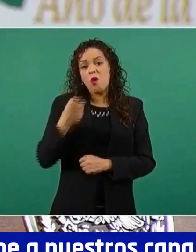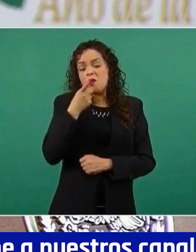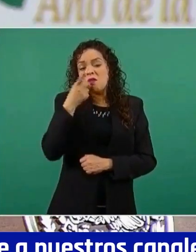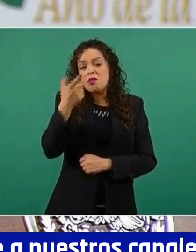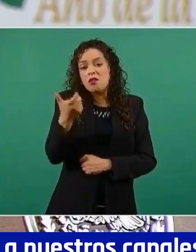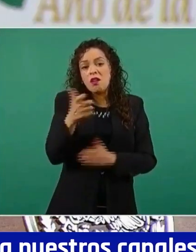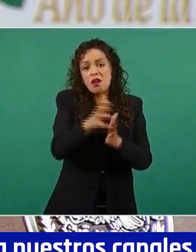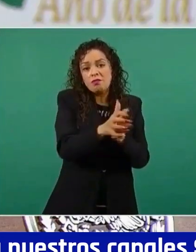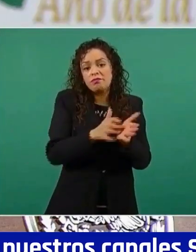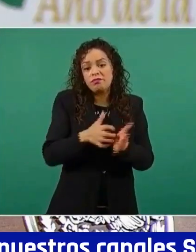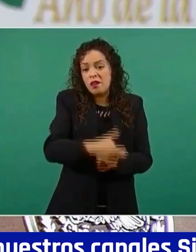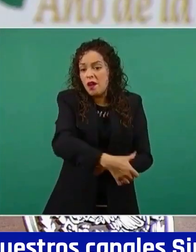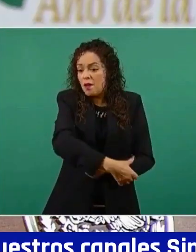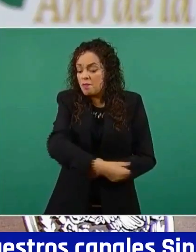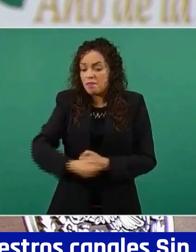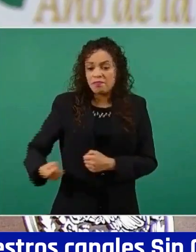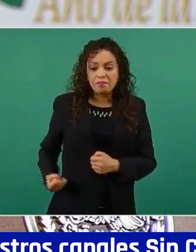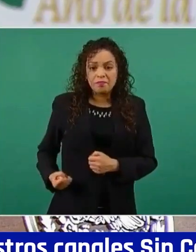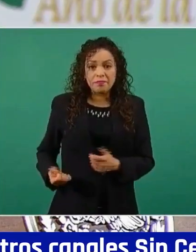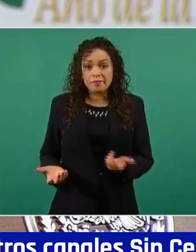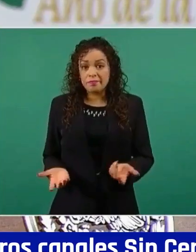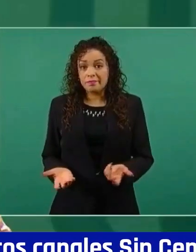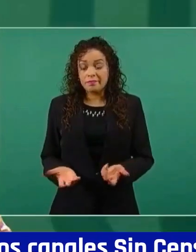Qué bien que ya